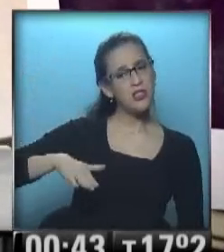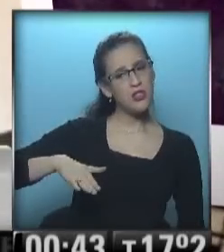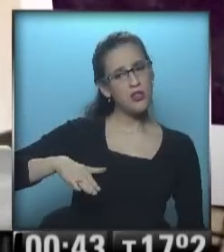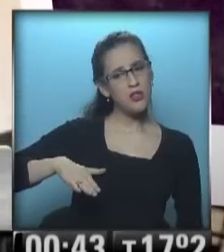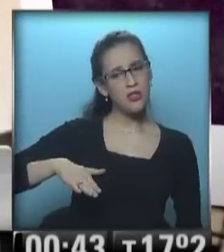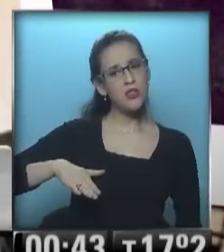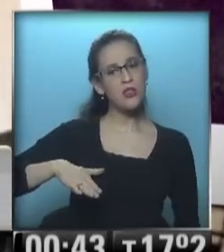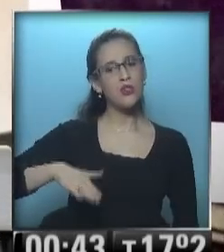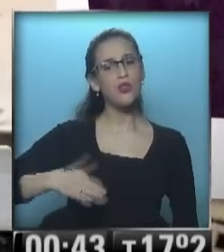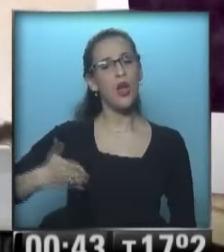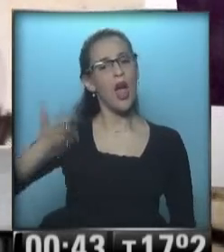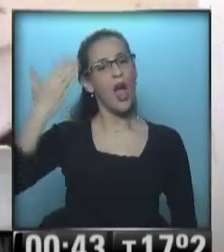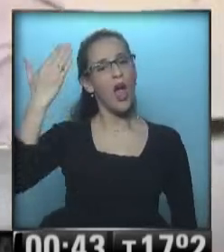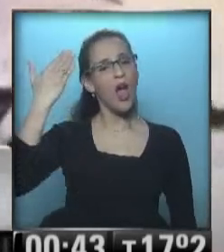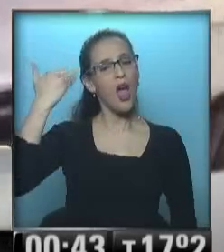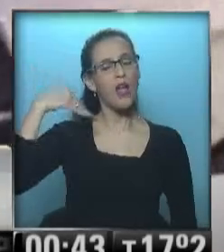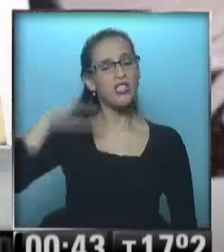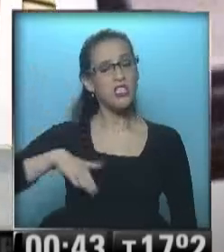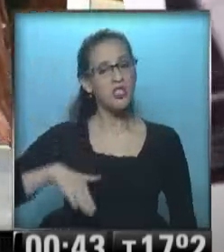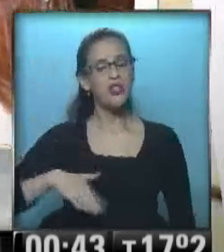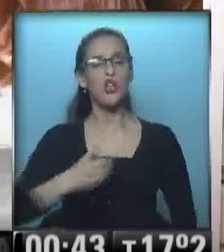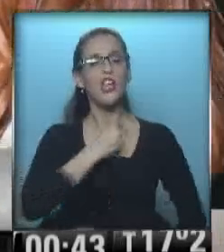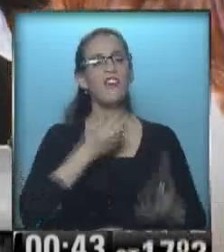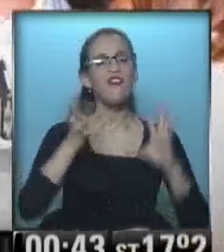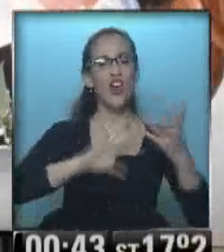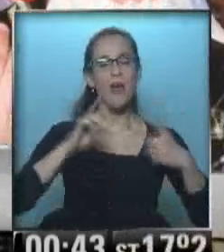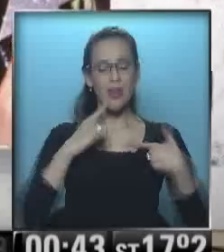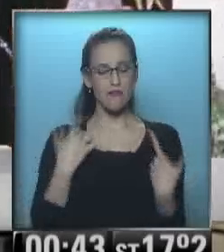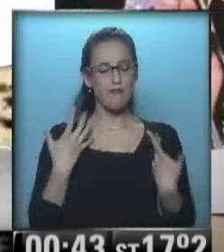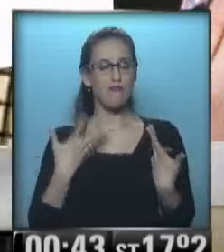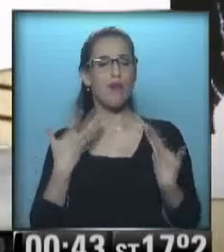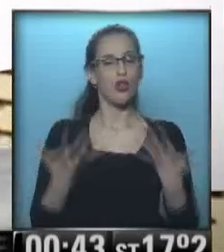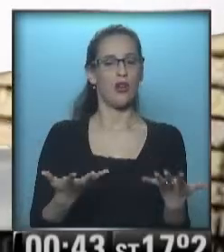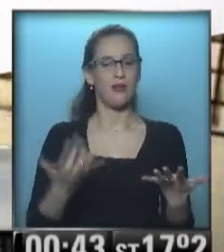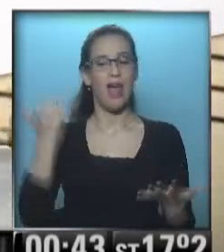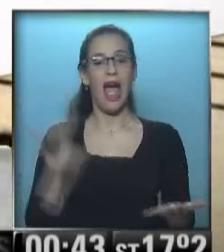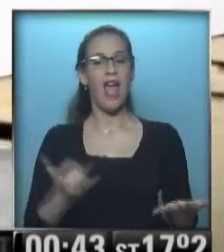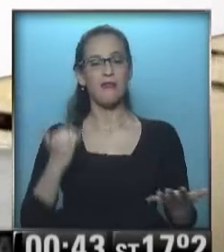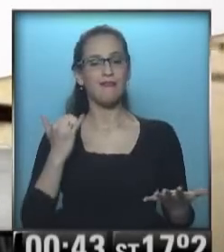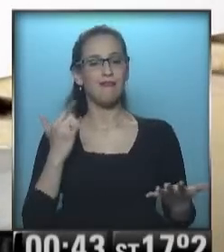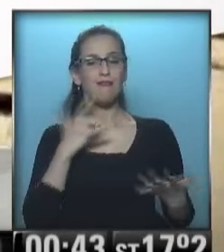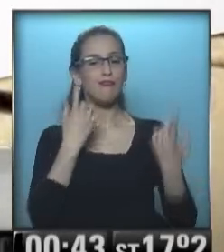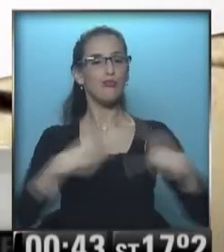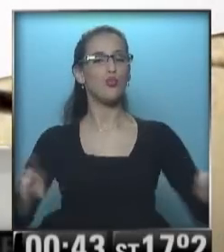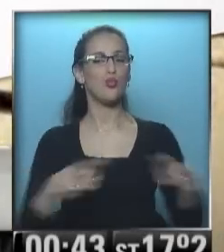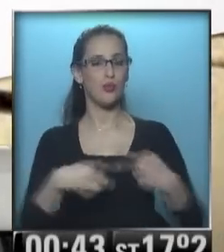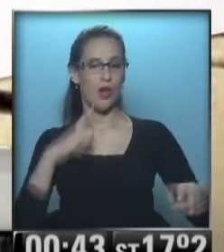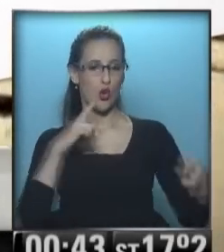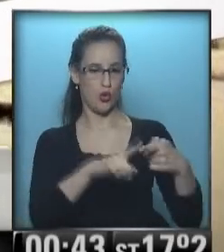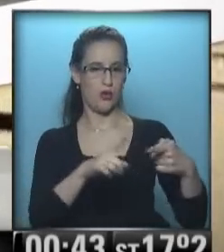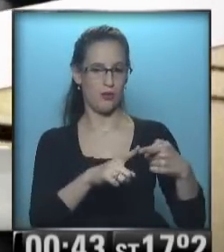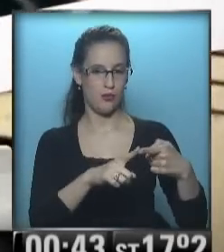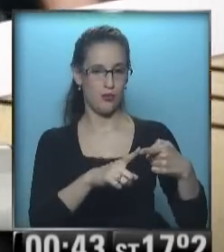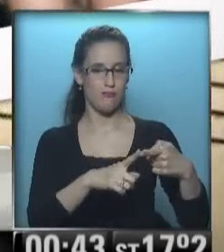nuestros anhelantes artistas que buscan cómo expresarse, Gustavo estuvo ligado a la música. Los primeros acordes de